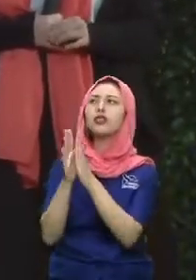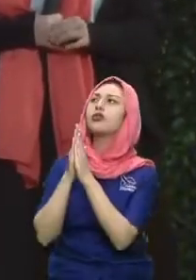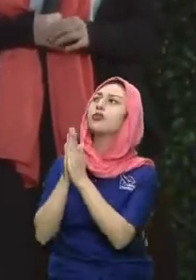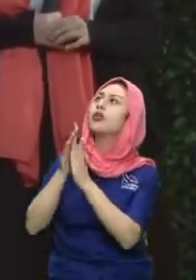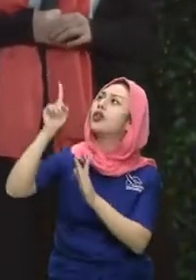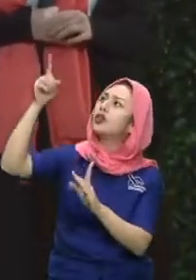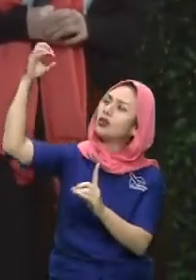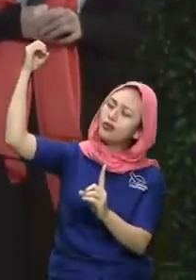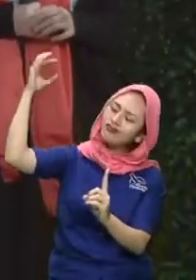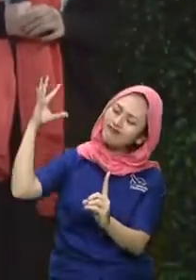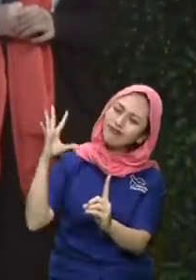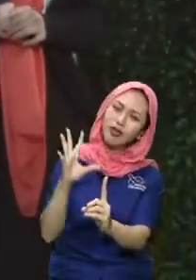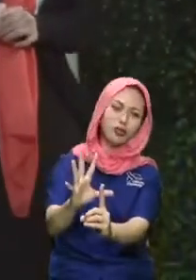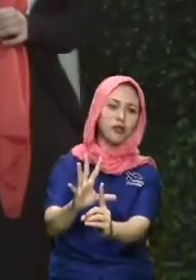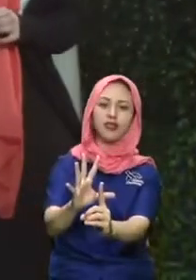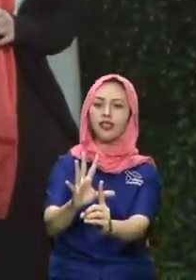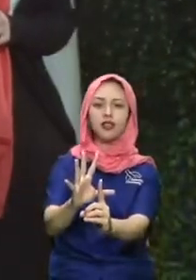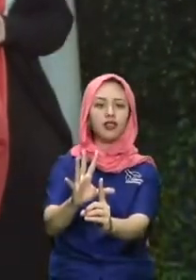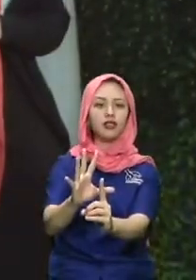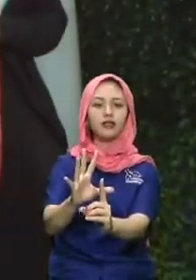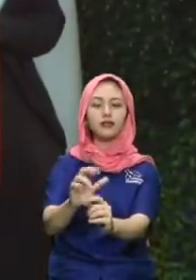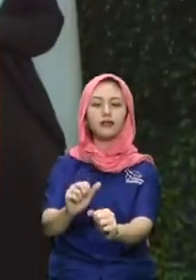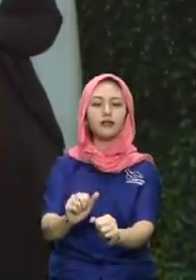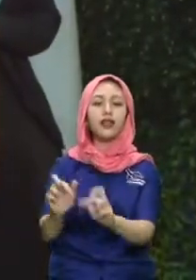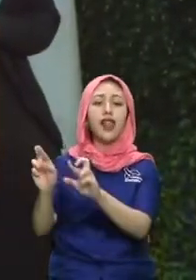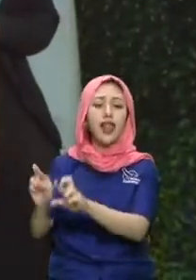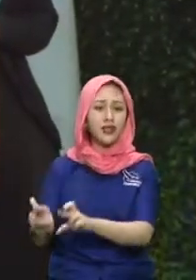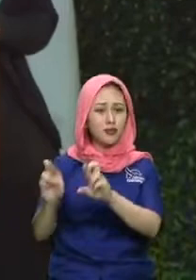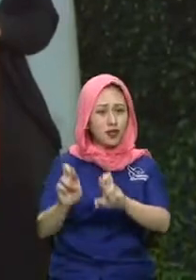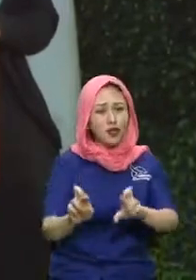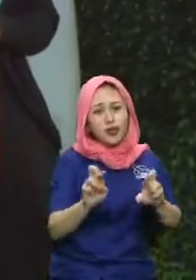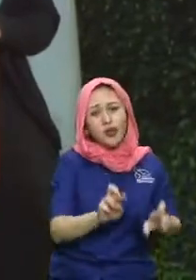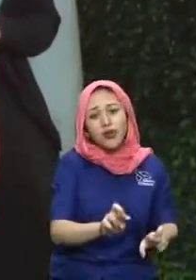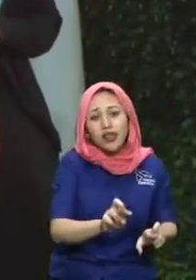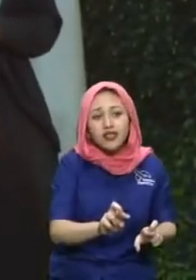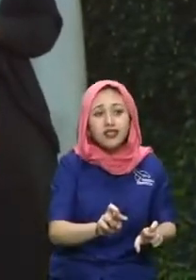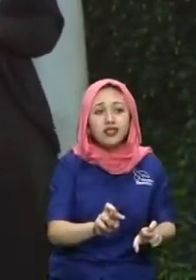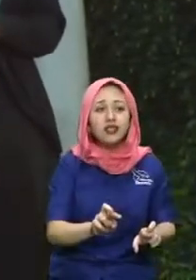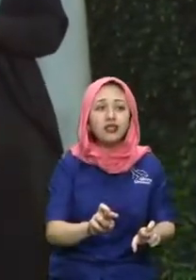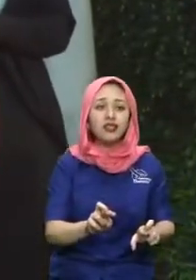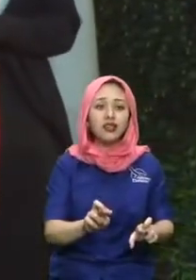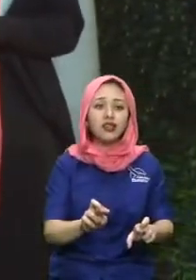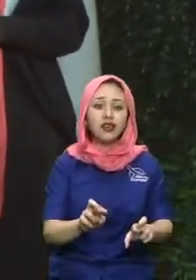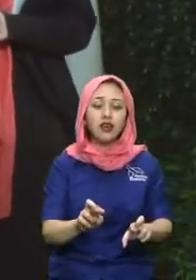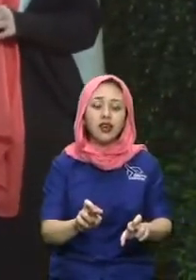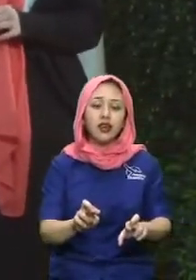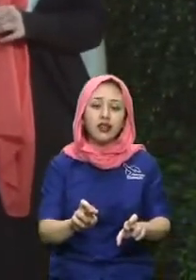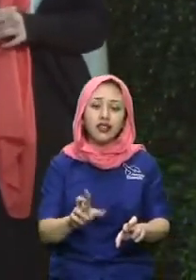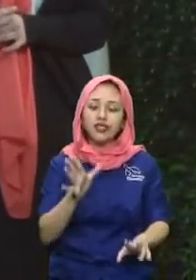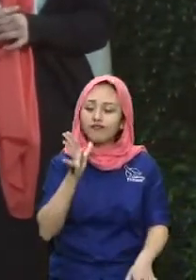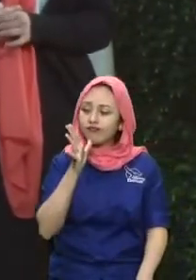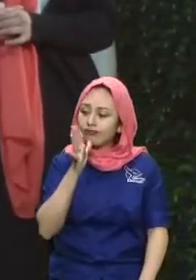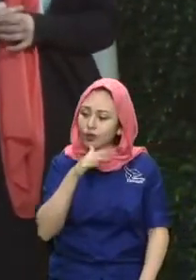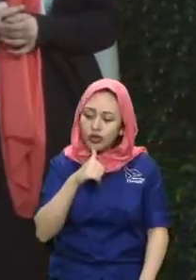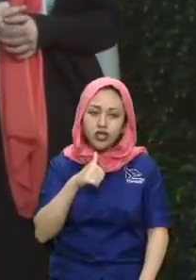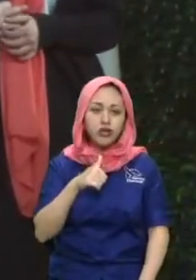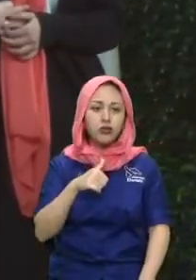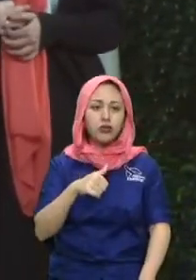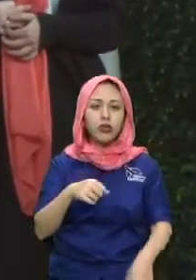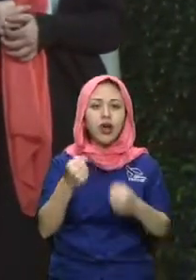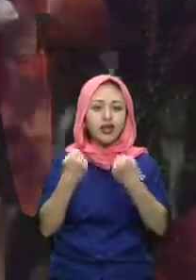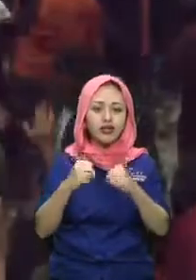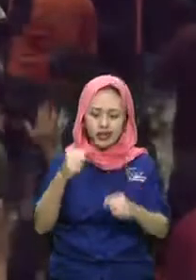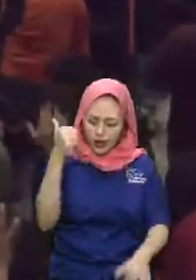bendigas directamente. Aquellos que han fracasado en hacer lo bueno,